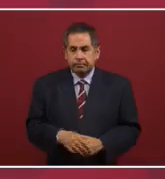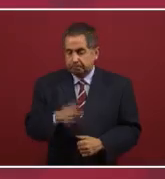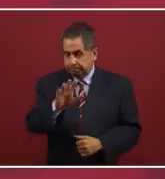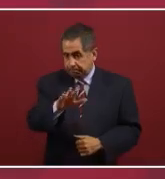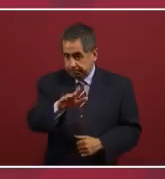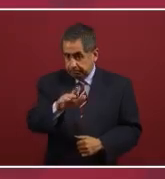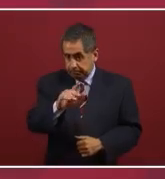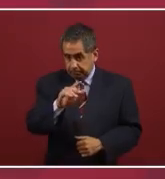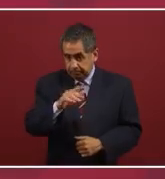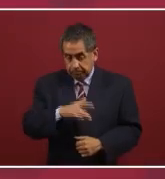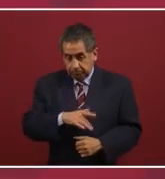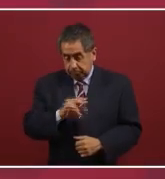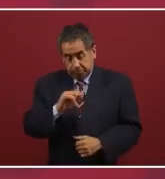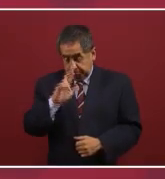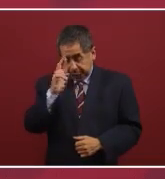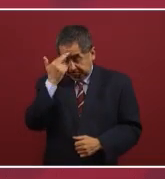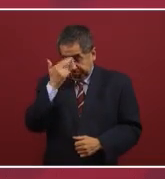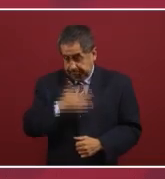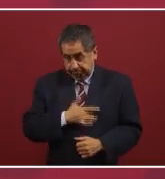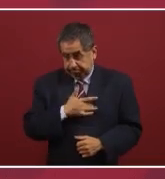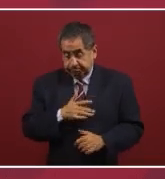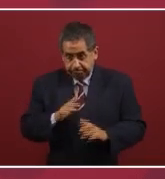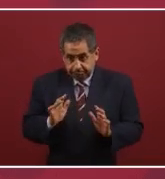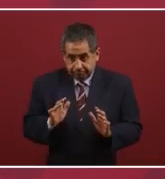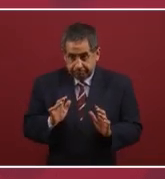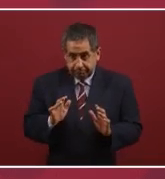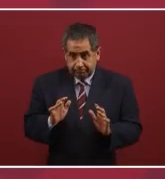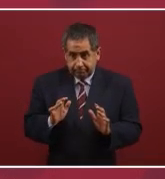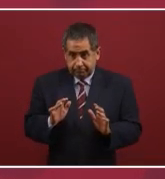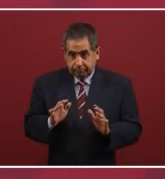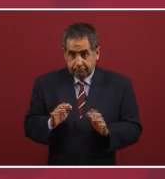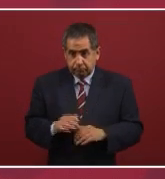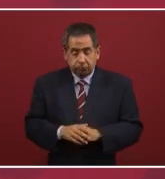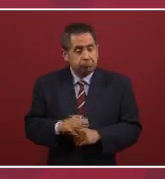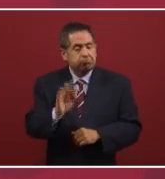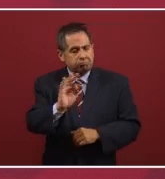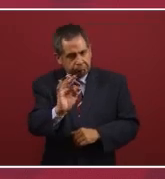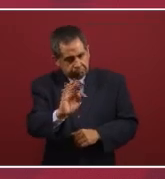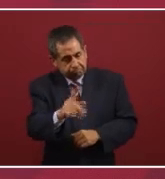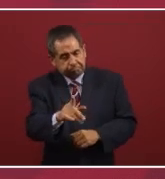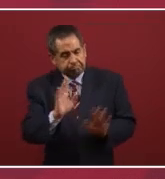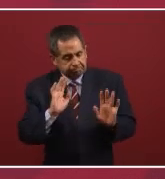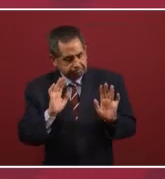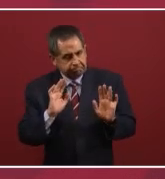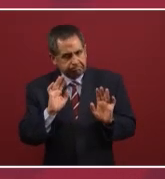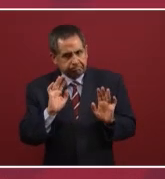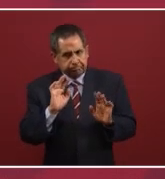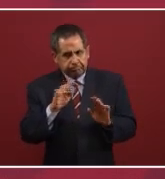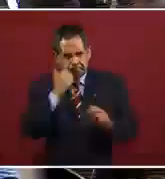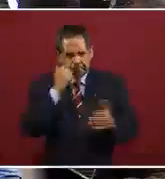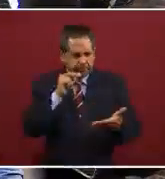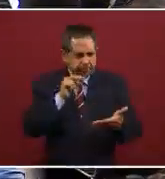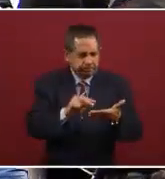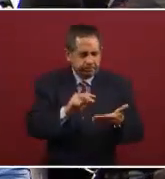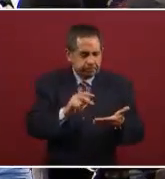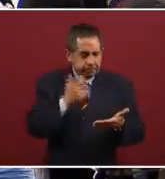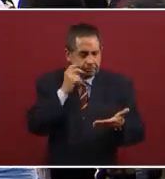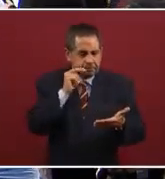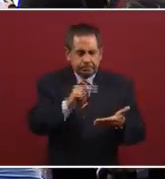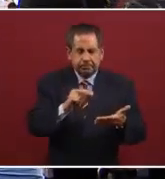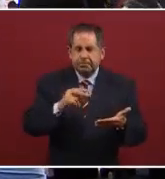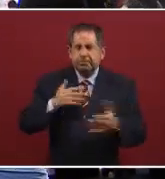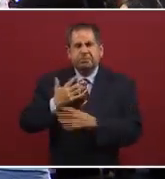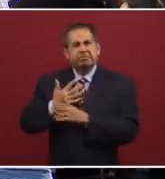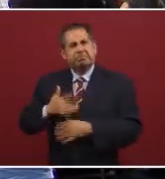haya dicho eso, pero aquí tengo su cita textual. A lo mejor, sí, me gustaría conocer lo que